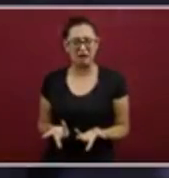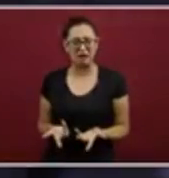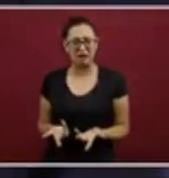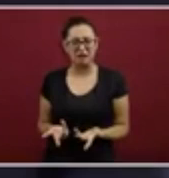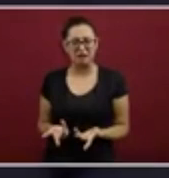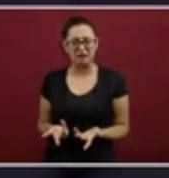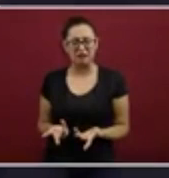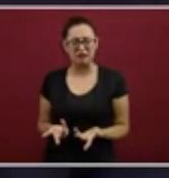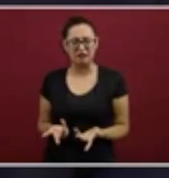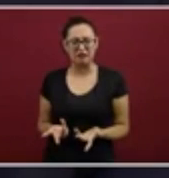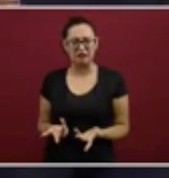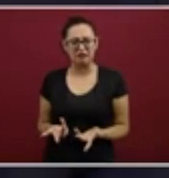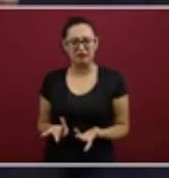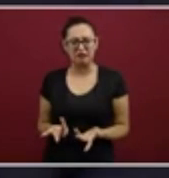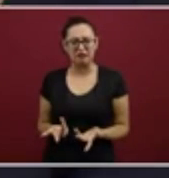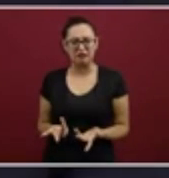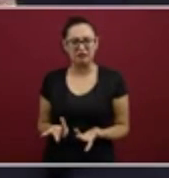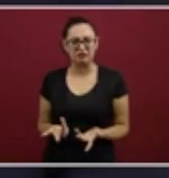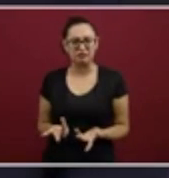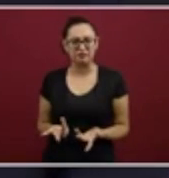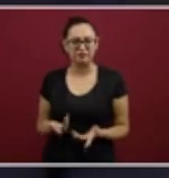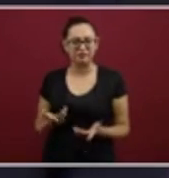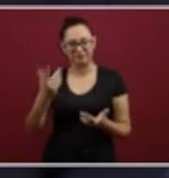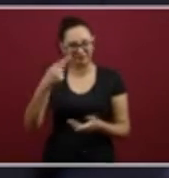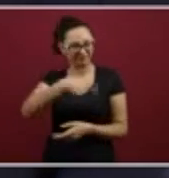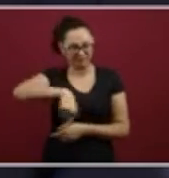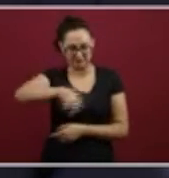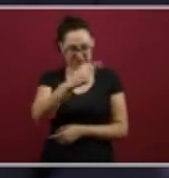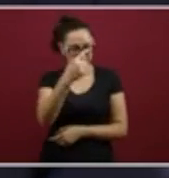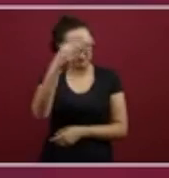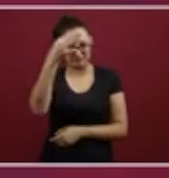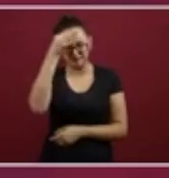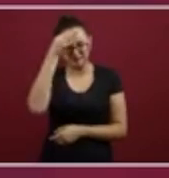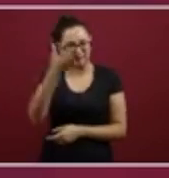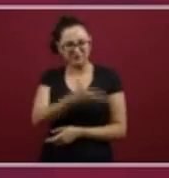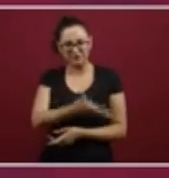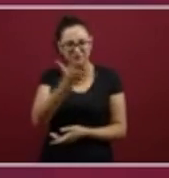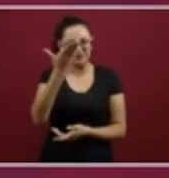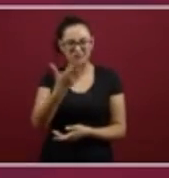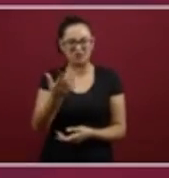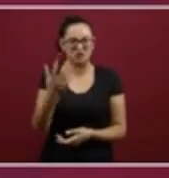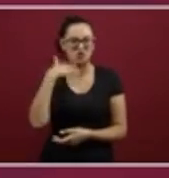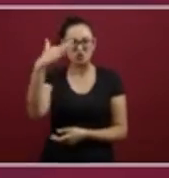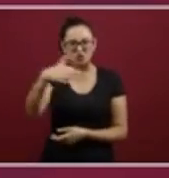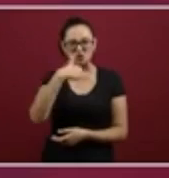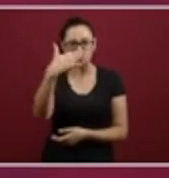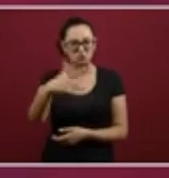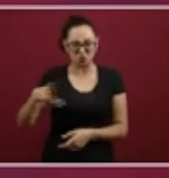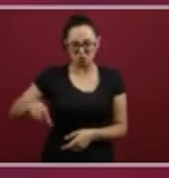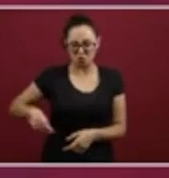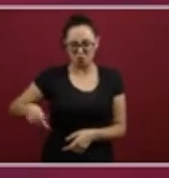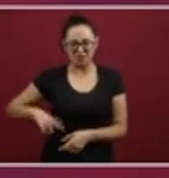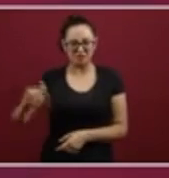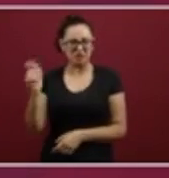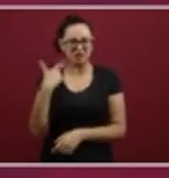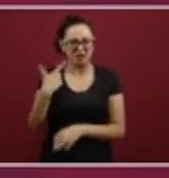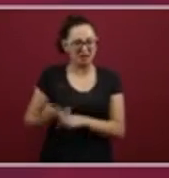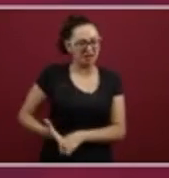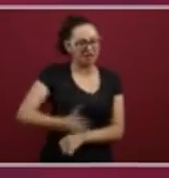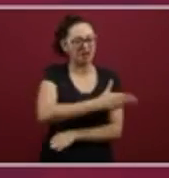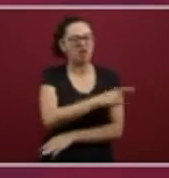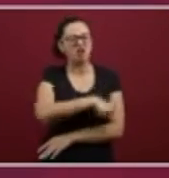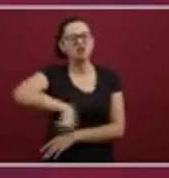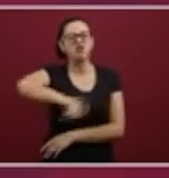¿Qué querían estos insensatos, tecnócratas, corruptos? Que